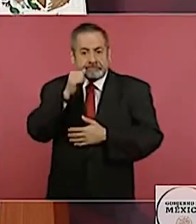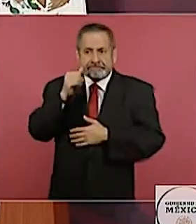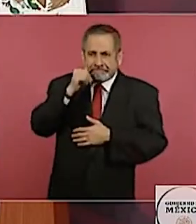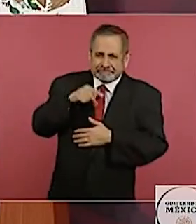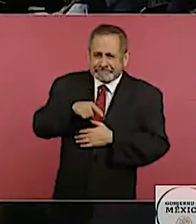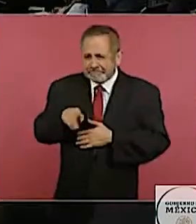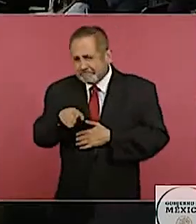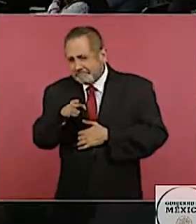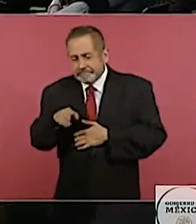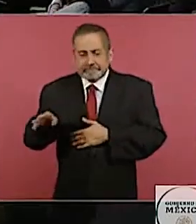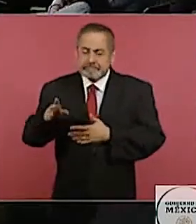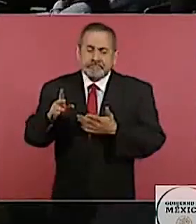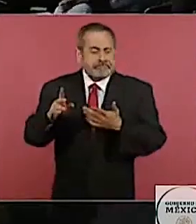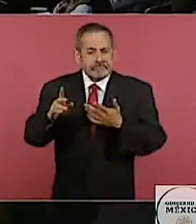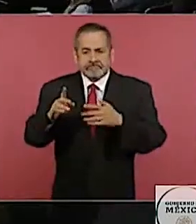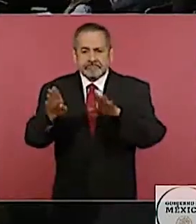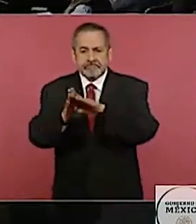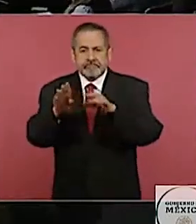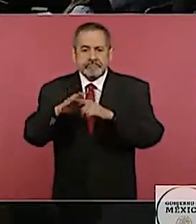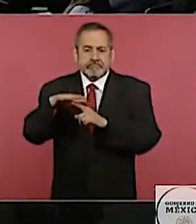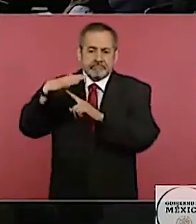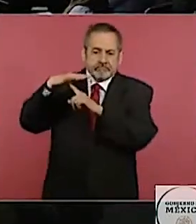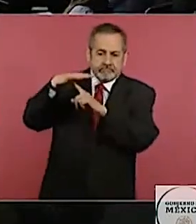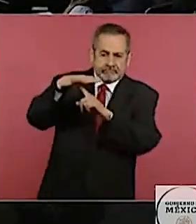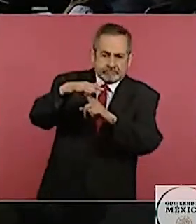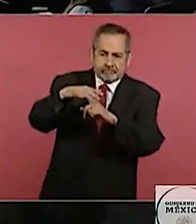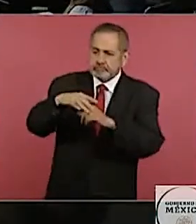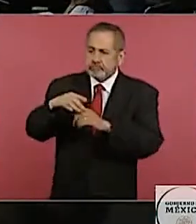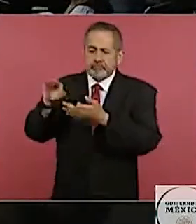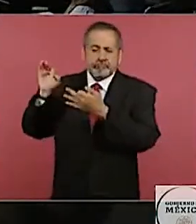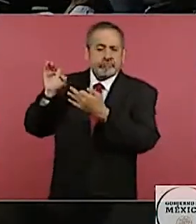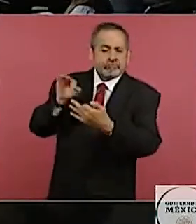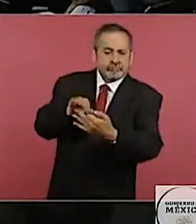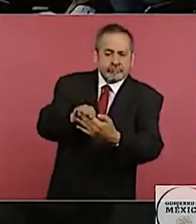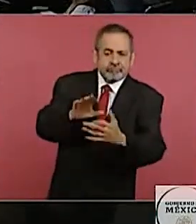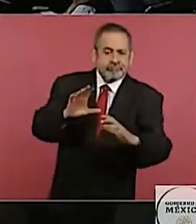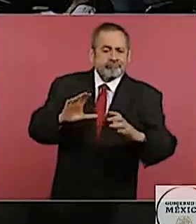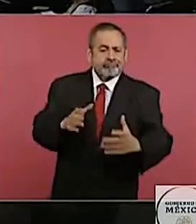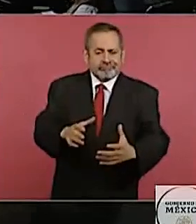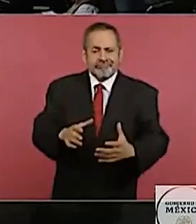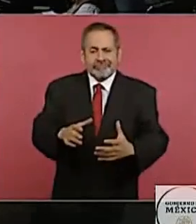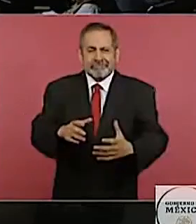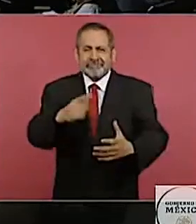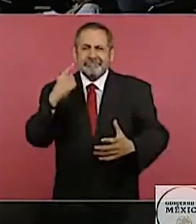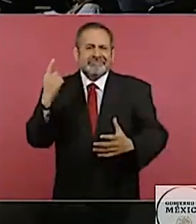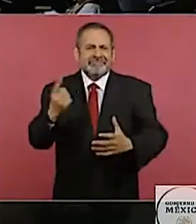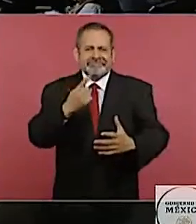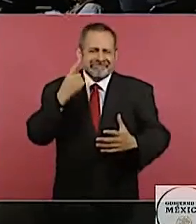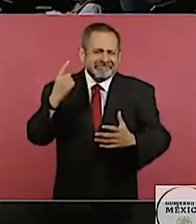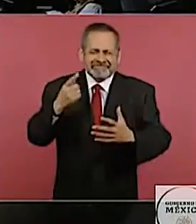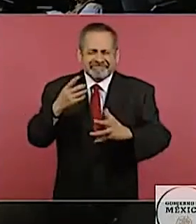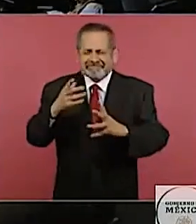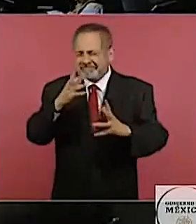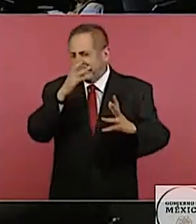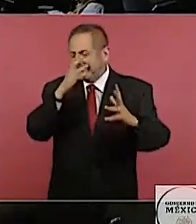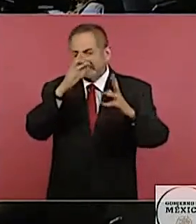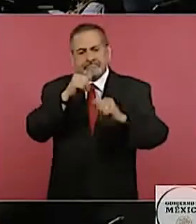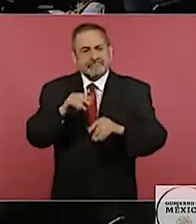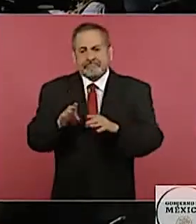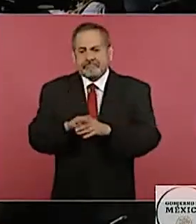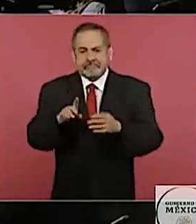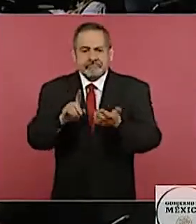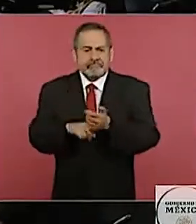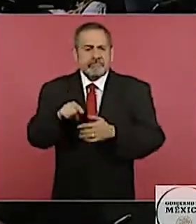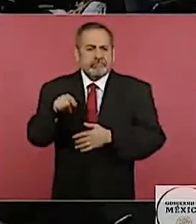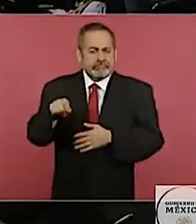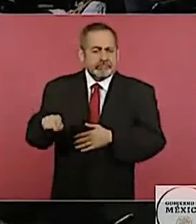bajar los postes con el helicóptero a 30 Met del suelo y se provocan problemas de turbulencias muy fuertes en las láminas de las